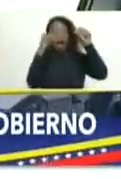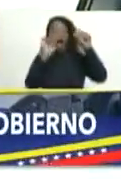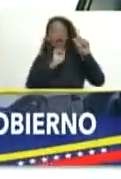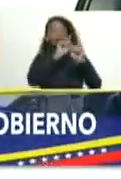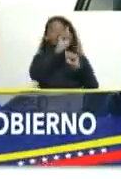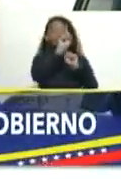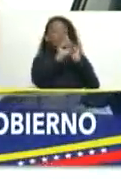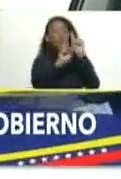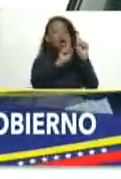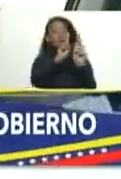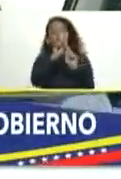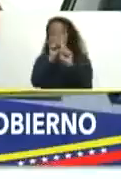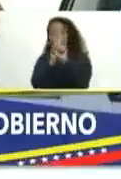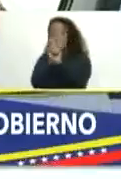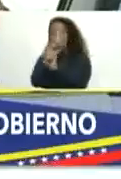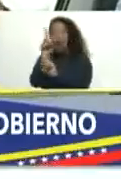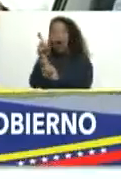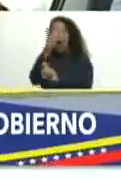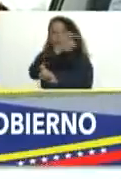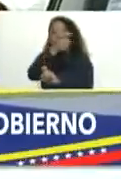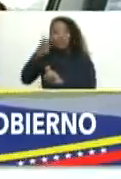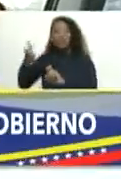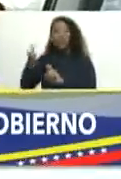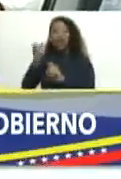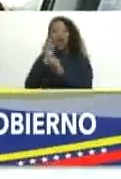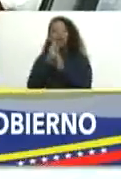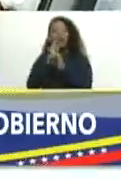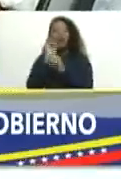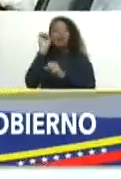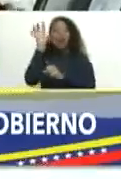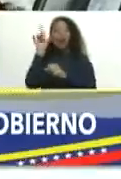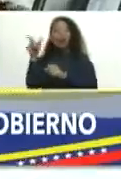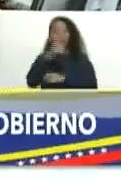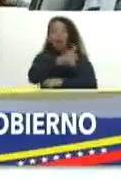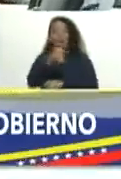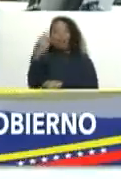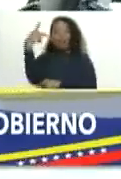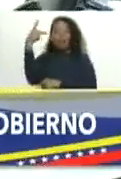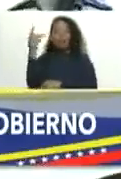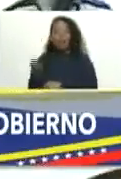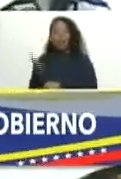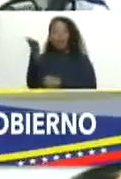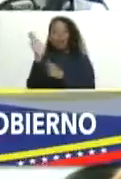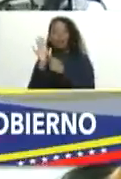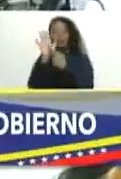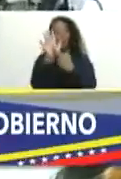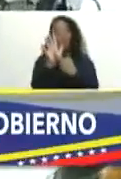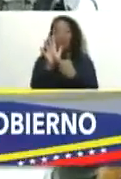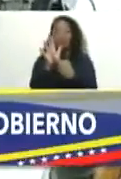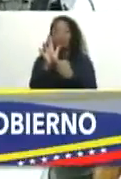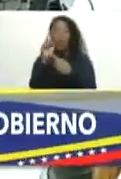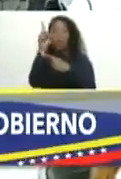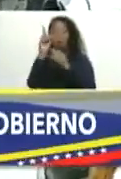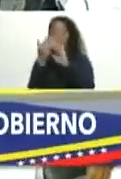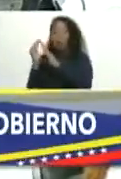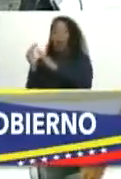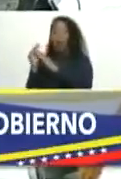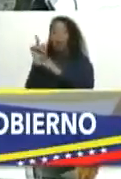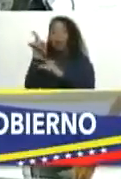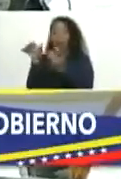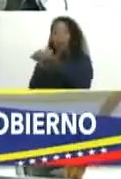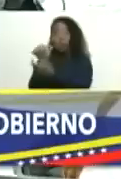gobernadores y alcaldes las prioridades a nivel de parroquia. ¿Qué quiere decir eso? Bueno, que una comunidad, un problema, se convierte en